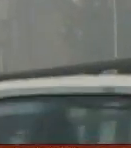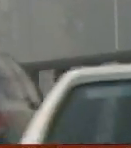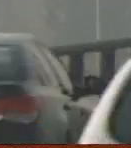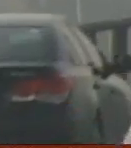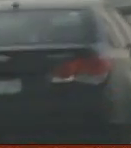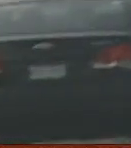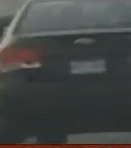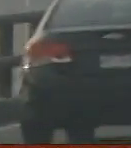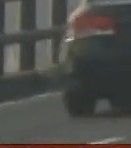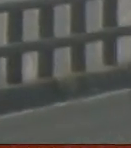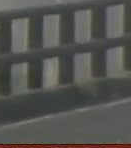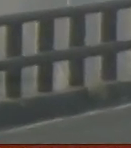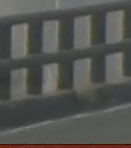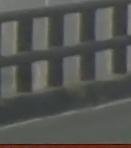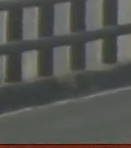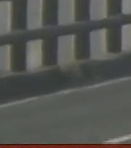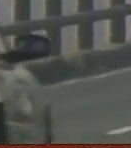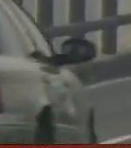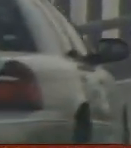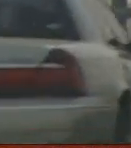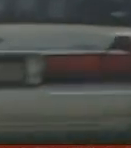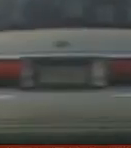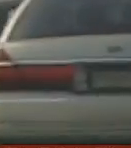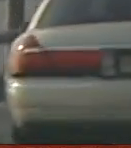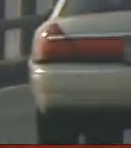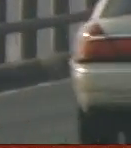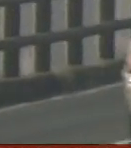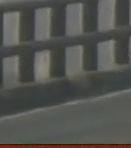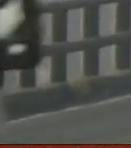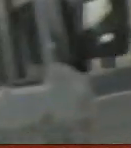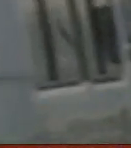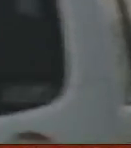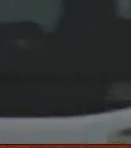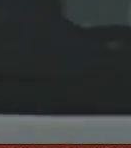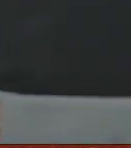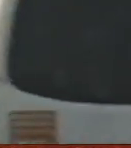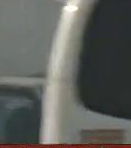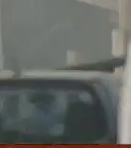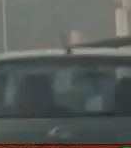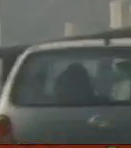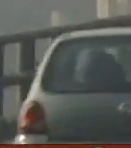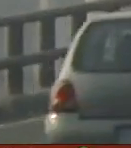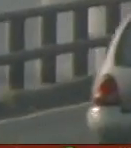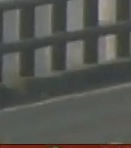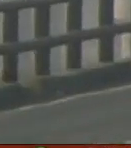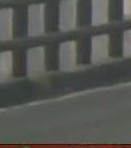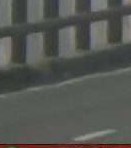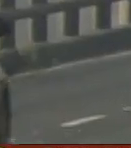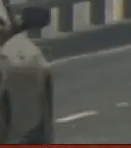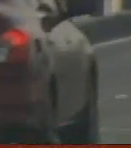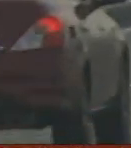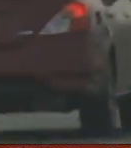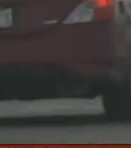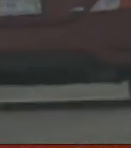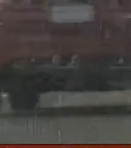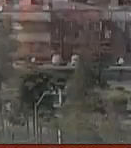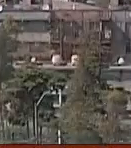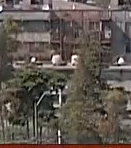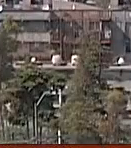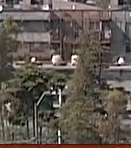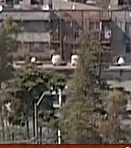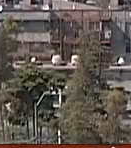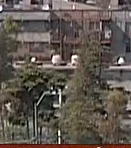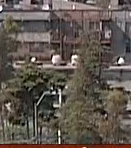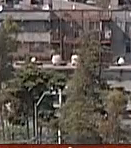es necesario atender el tema de contaminación, también es necesario no dejar de atender la economía y el movimiento de las mercancías y de las